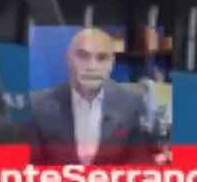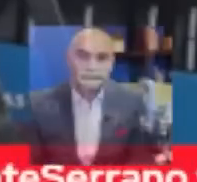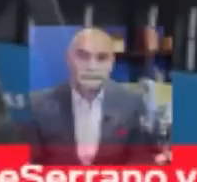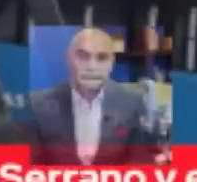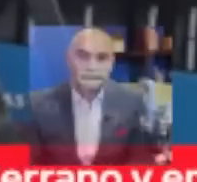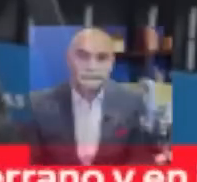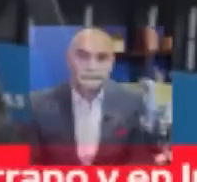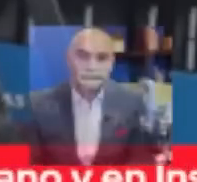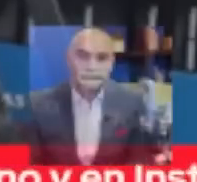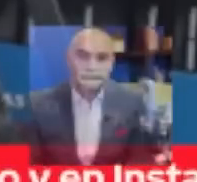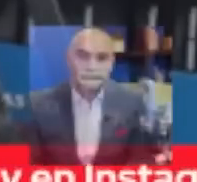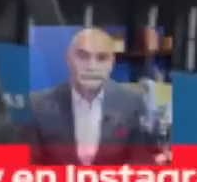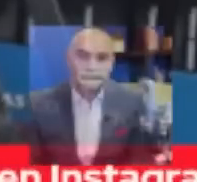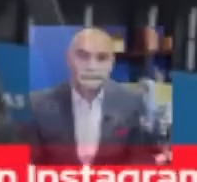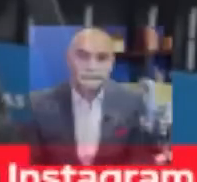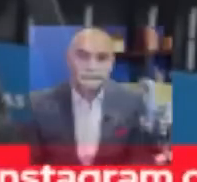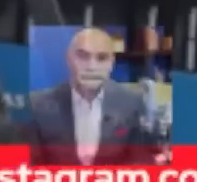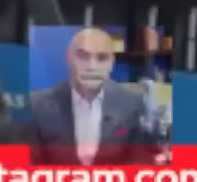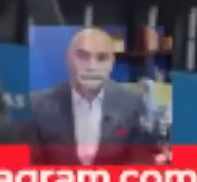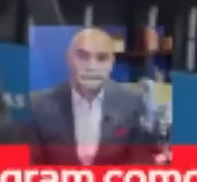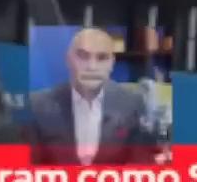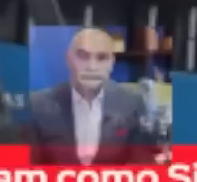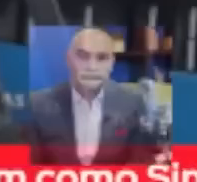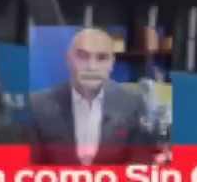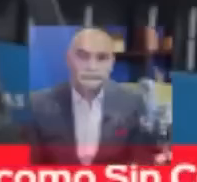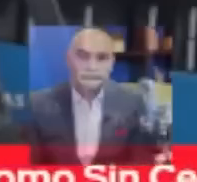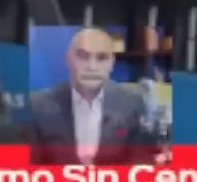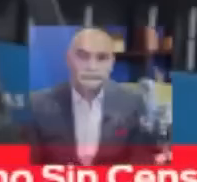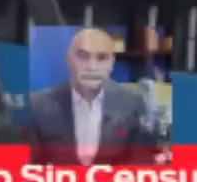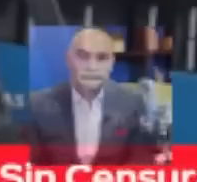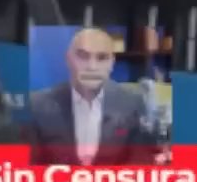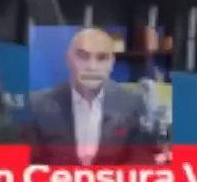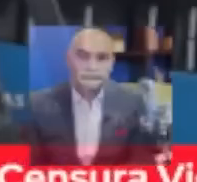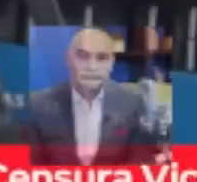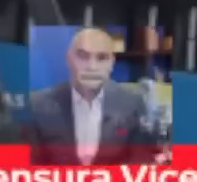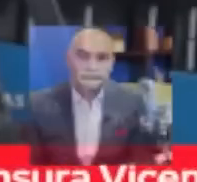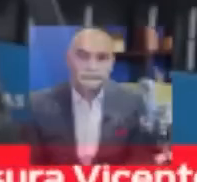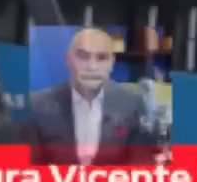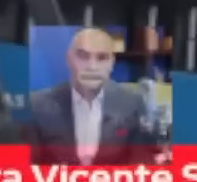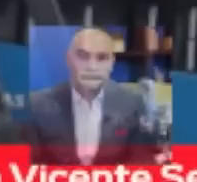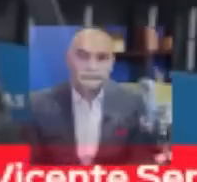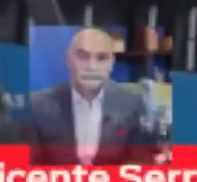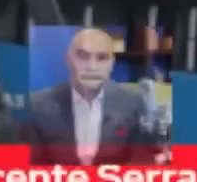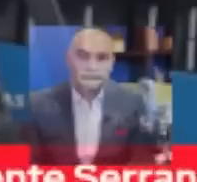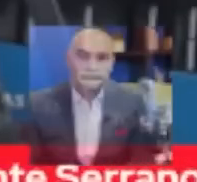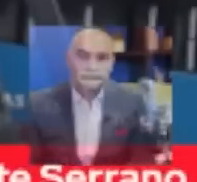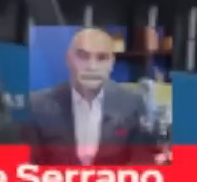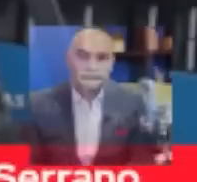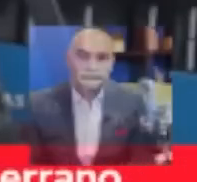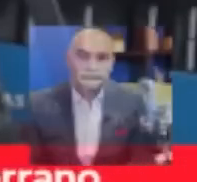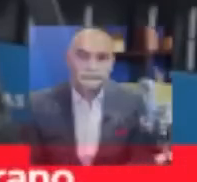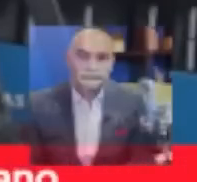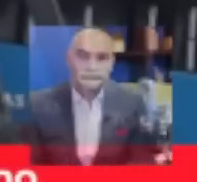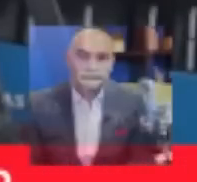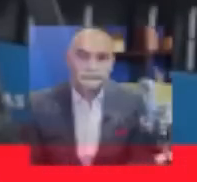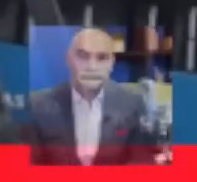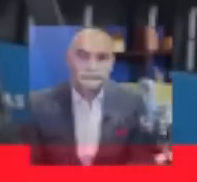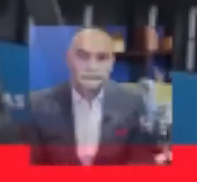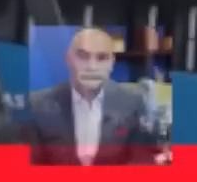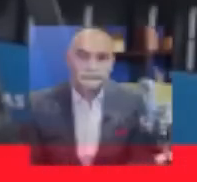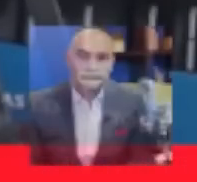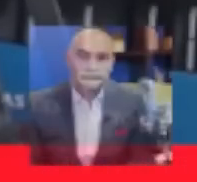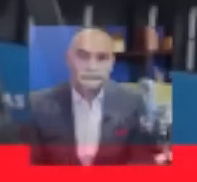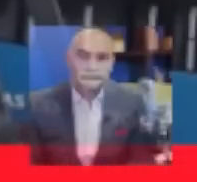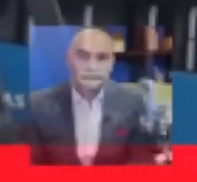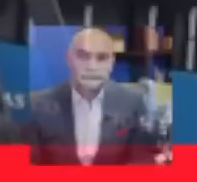aquí un reportaje con datos duros la propia Norma piña habría de acuerdo con los testimonios que nosotros